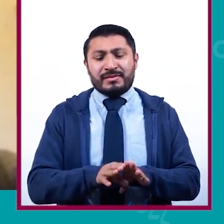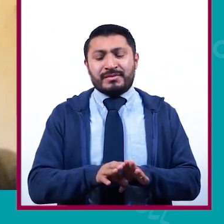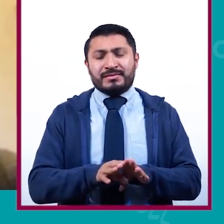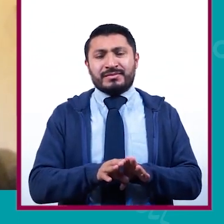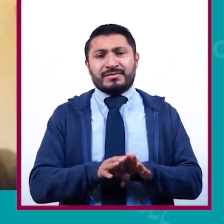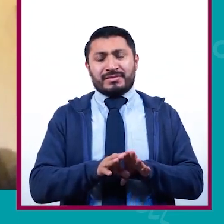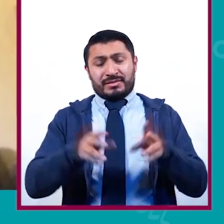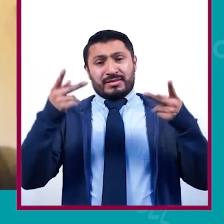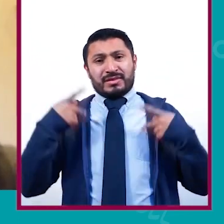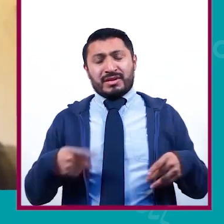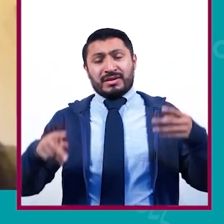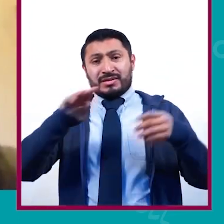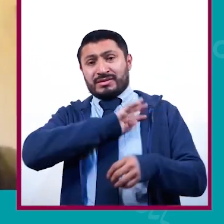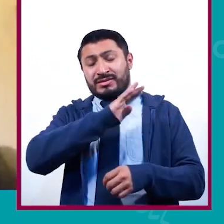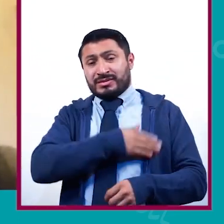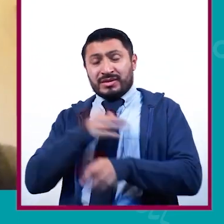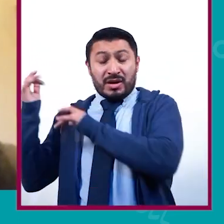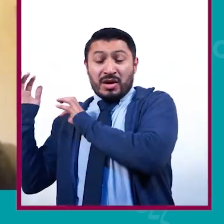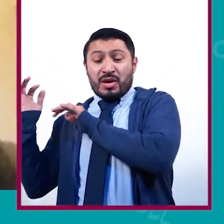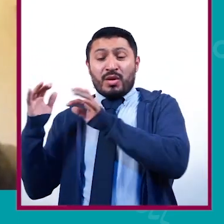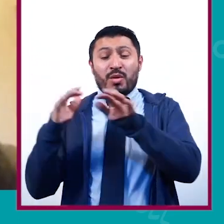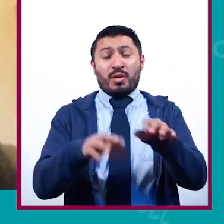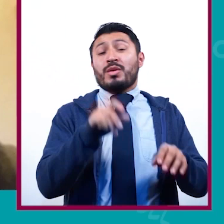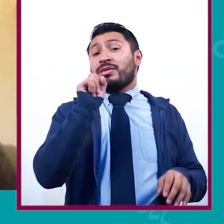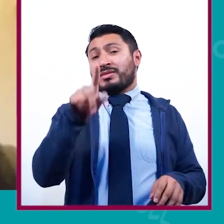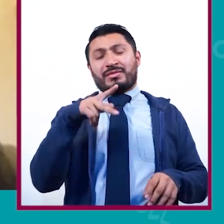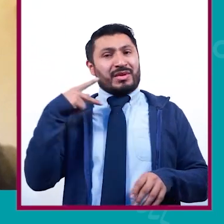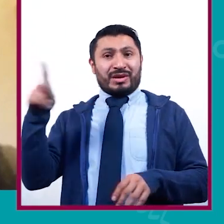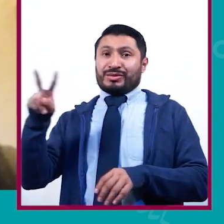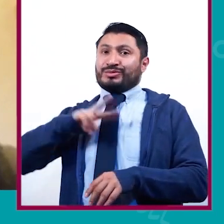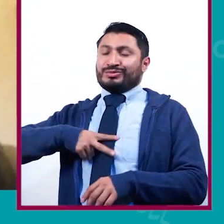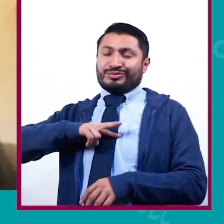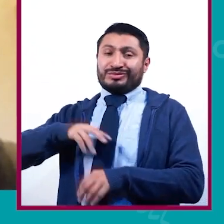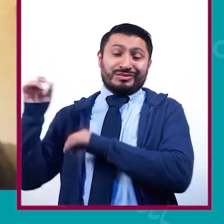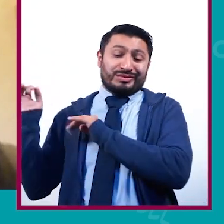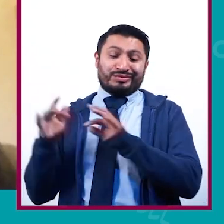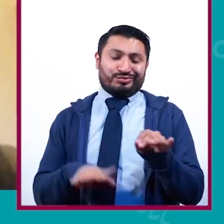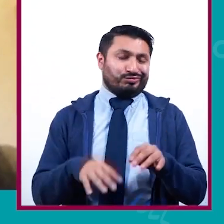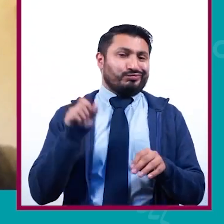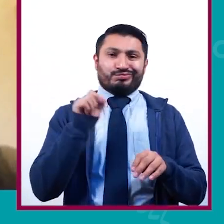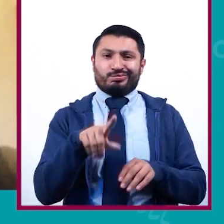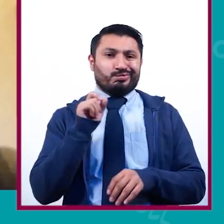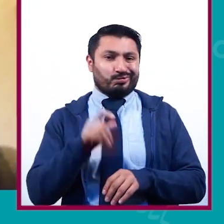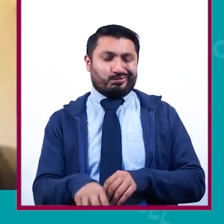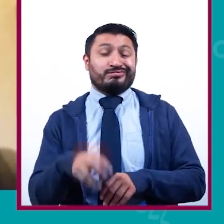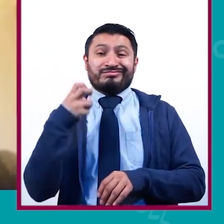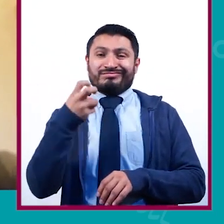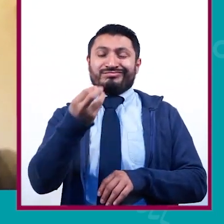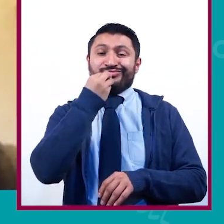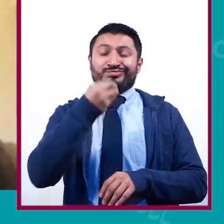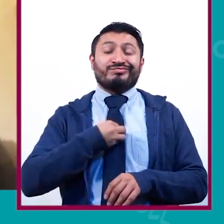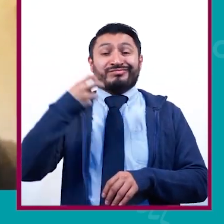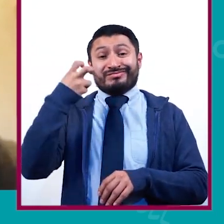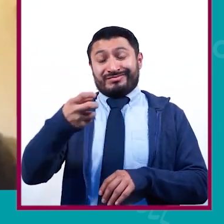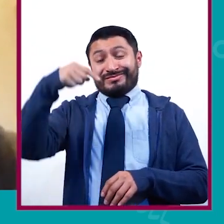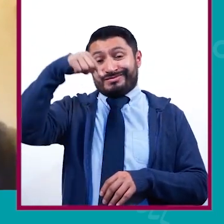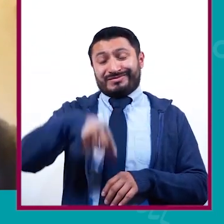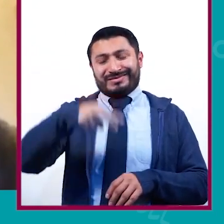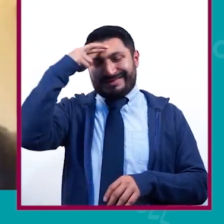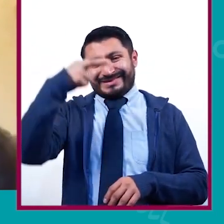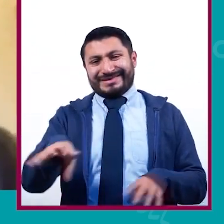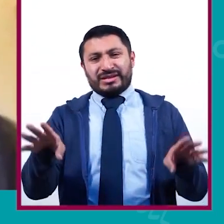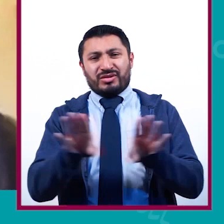los españoles, pues también llegaron sus bichos con ellos, y eso fue lo que hizo que mermara mucha